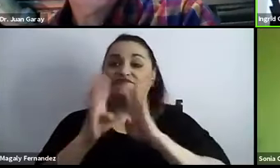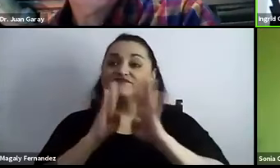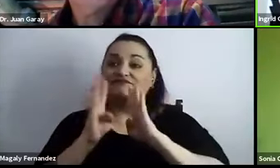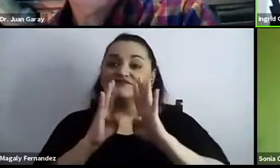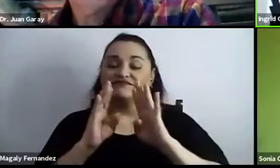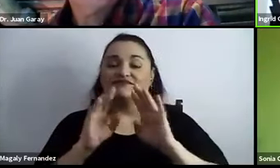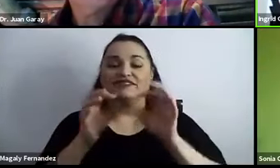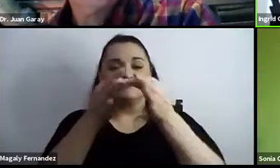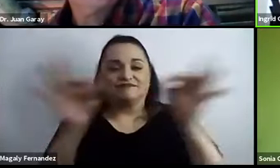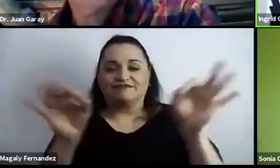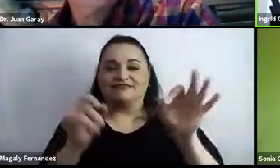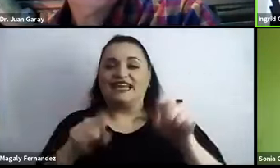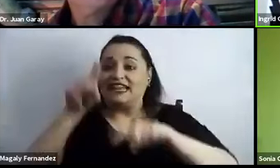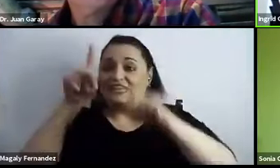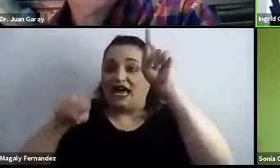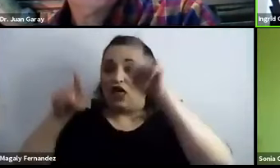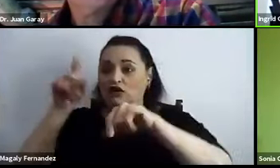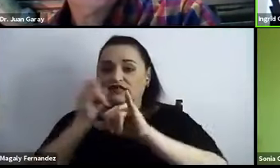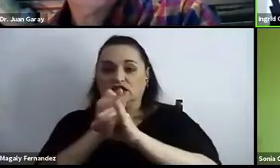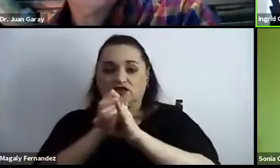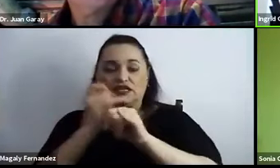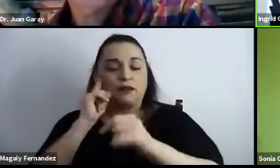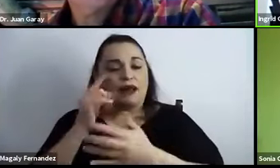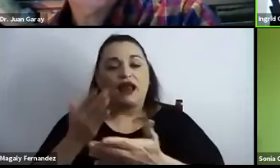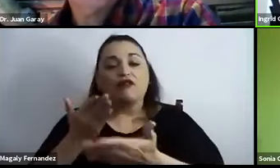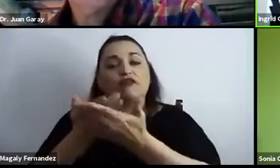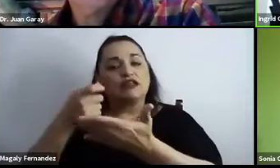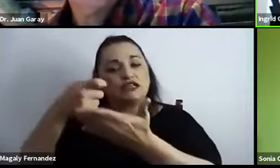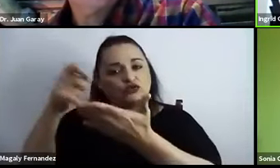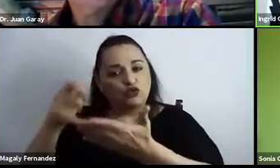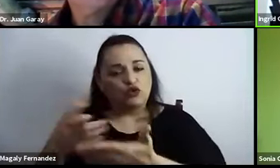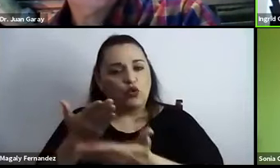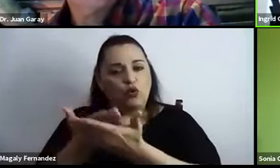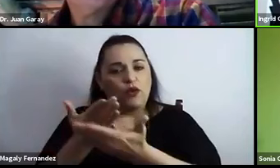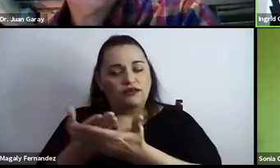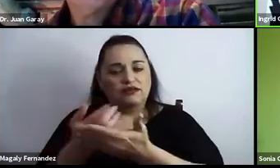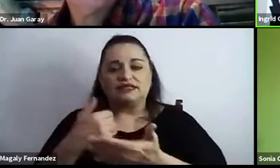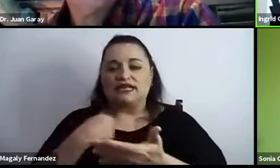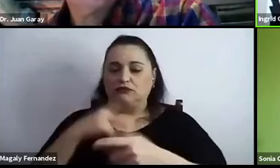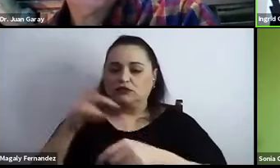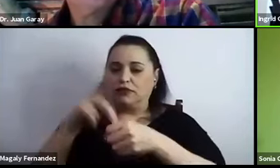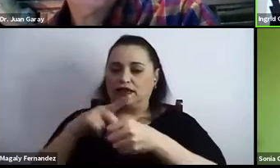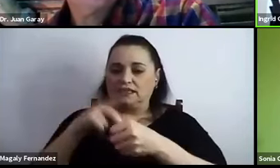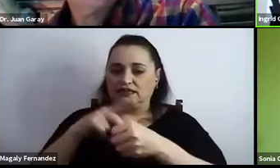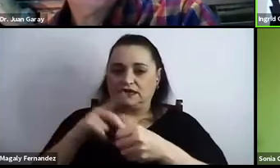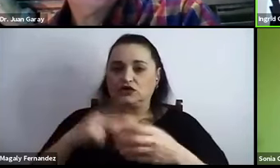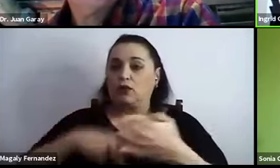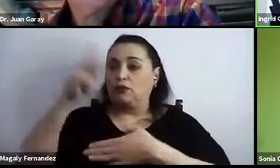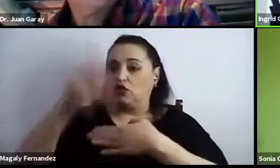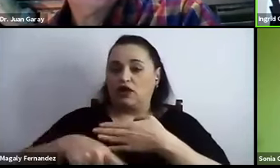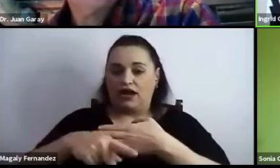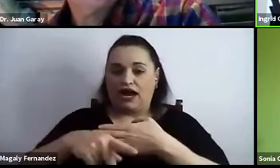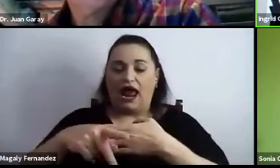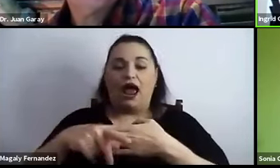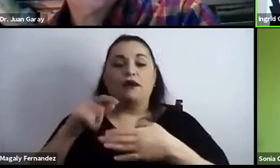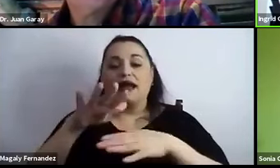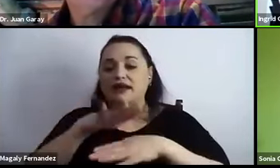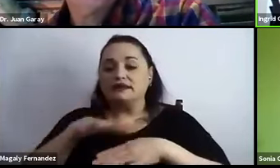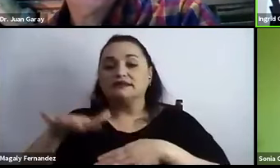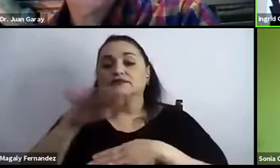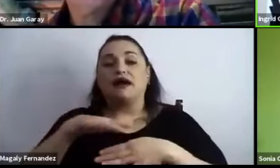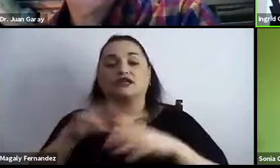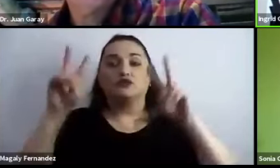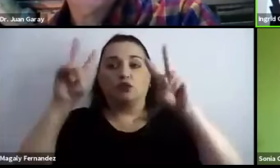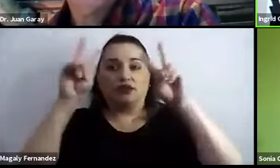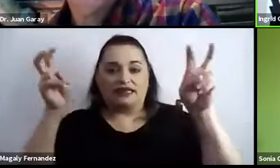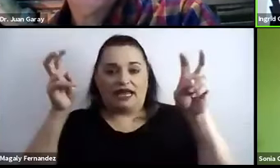denominado Indicadores Institucionales para la Rendición de Cuentas, en el cual estaremos teniendo participación del Programa del Estado de la Nación sobre el